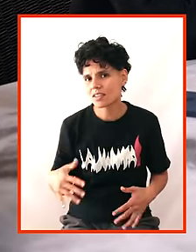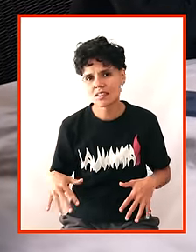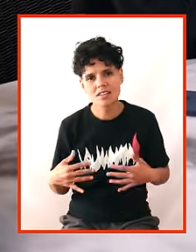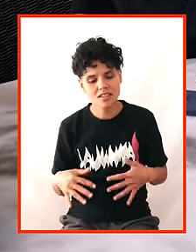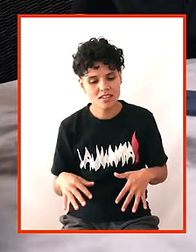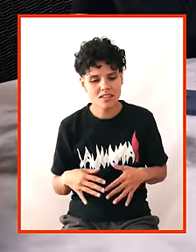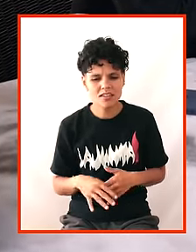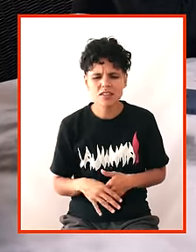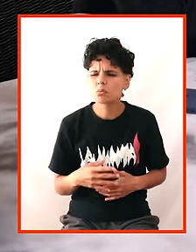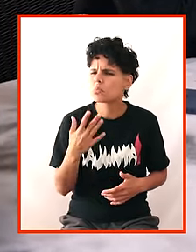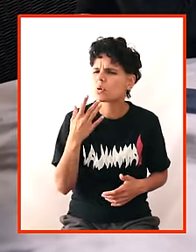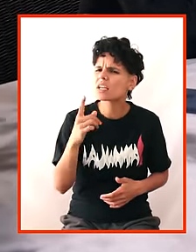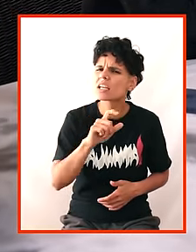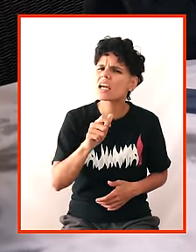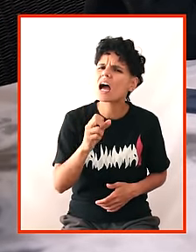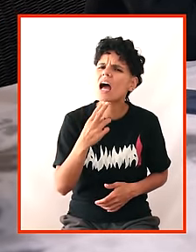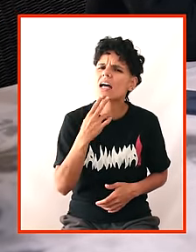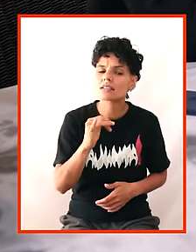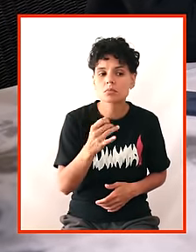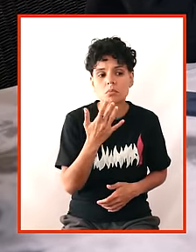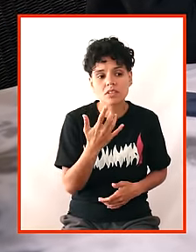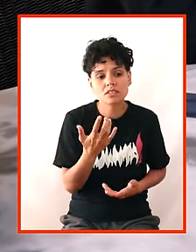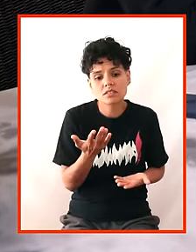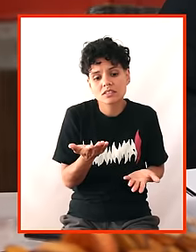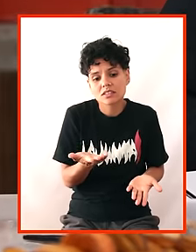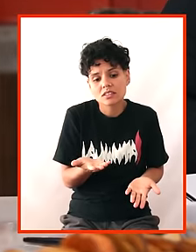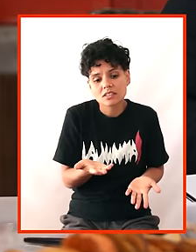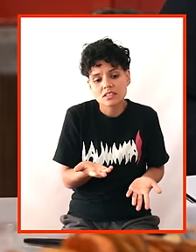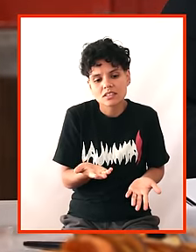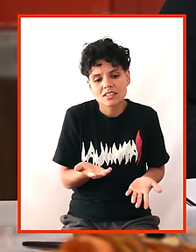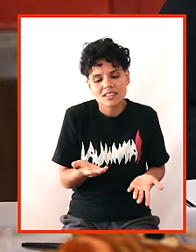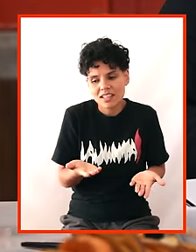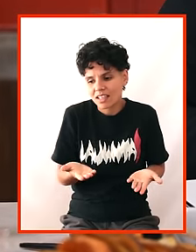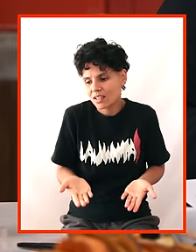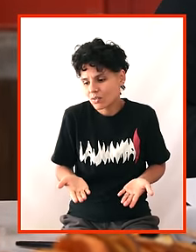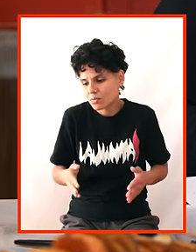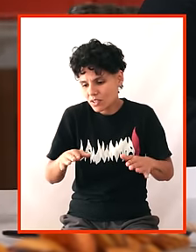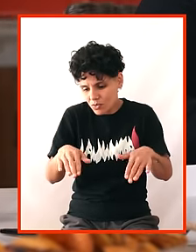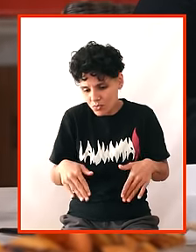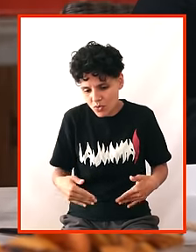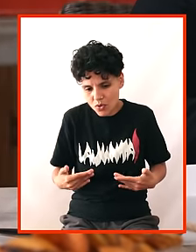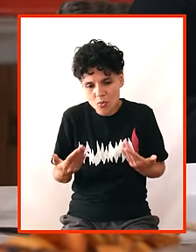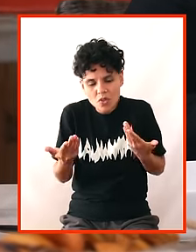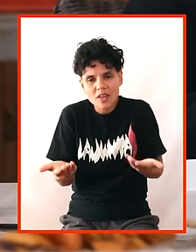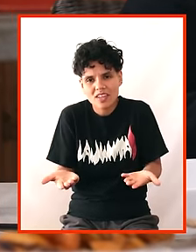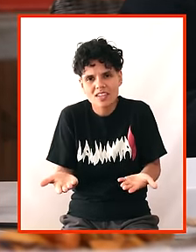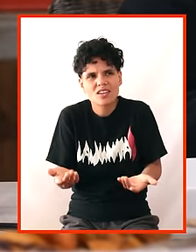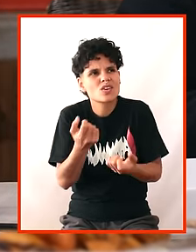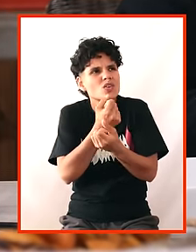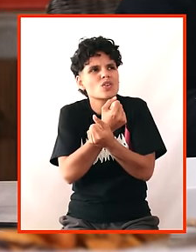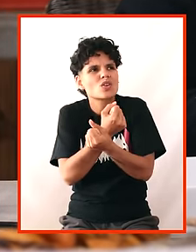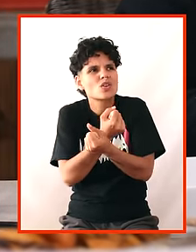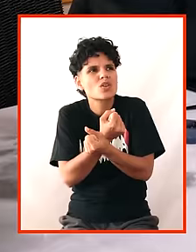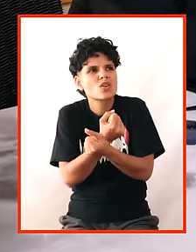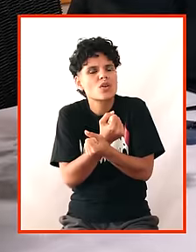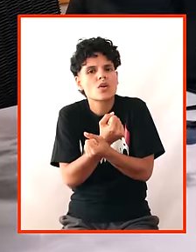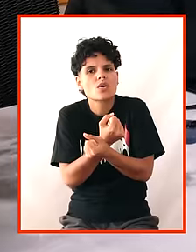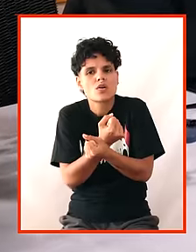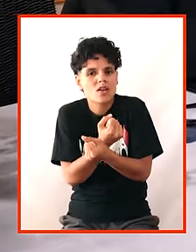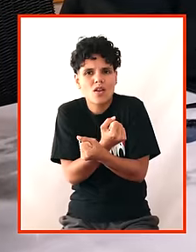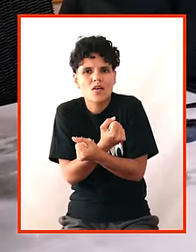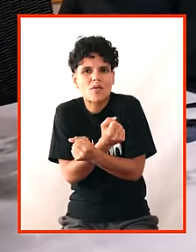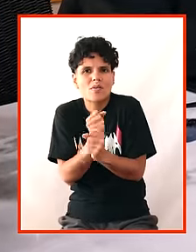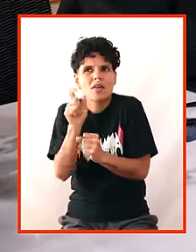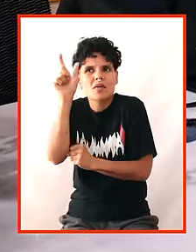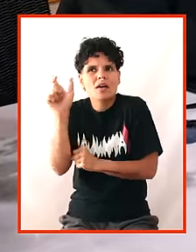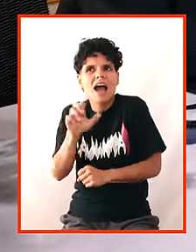qué? Porque en nuestra base, esto de hacer aquí, esto sí. Que pasa acá, no puede pasar si no existe Gatti. Esto cuando uno